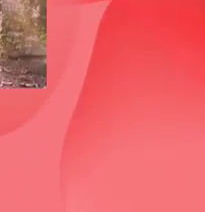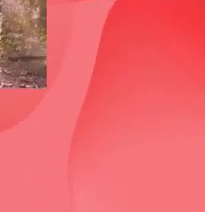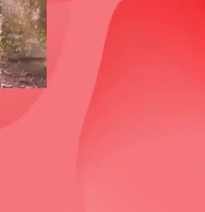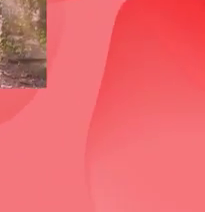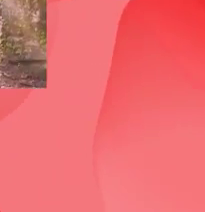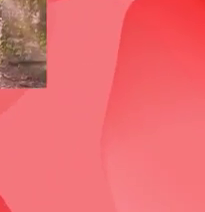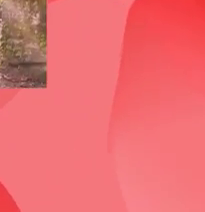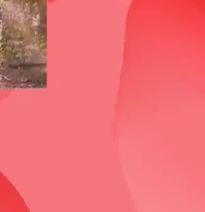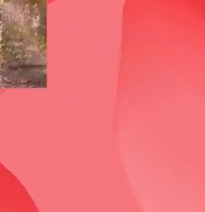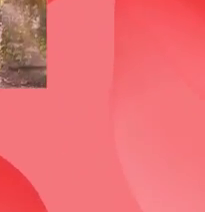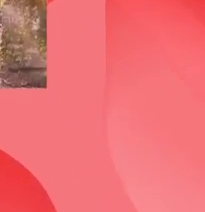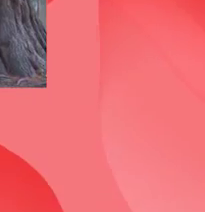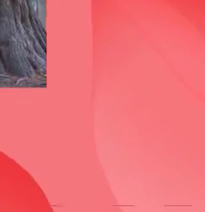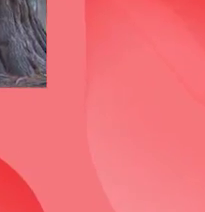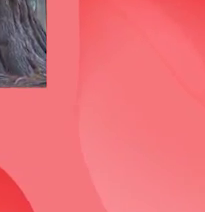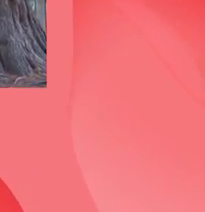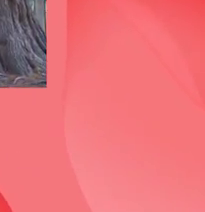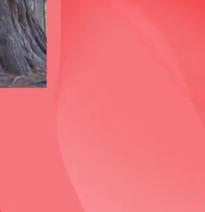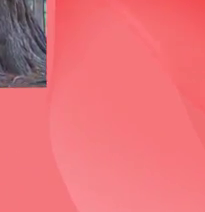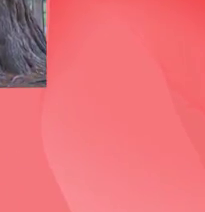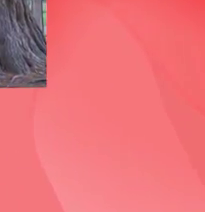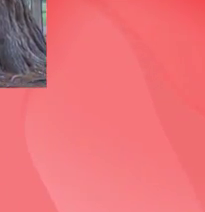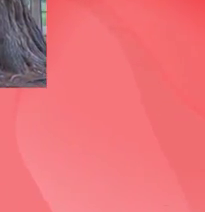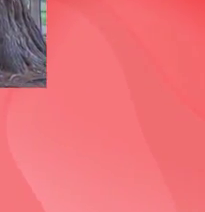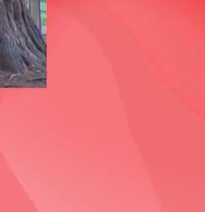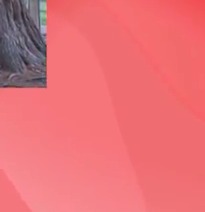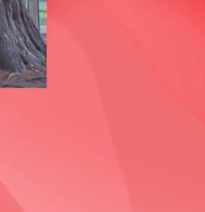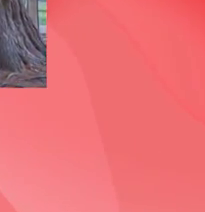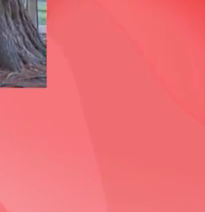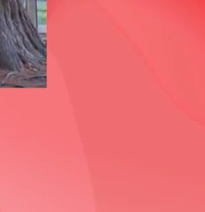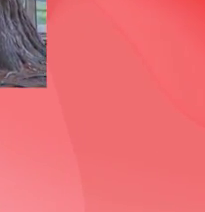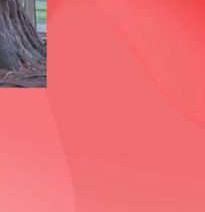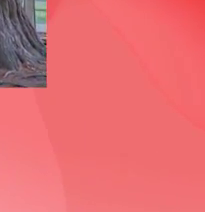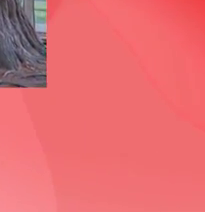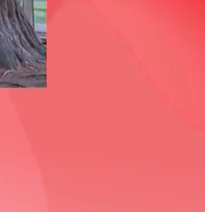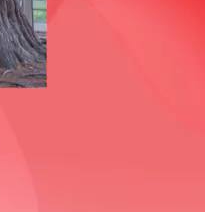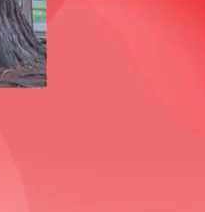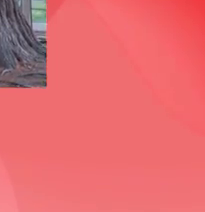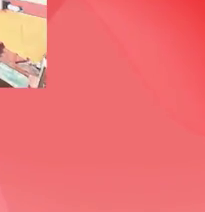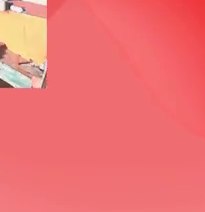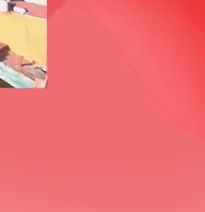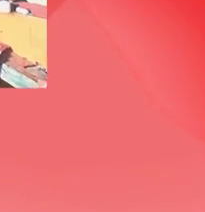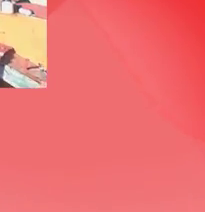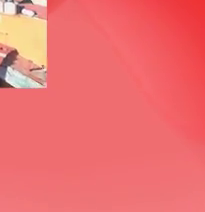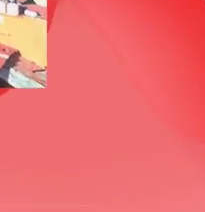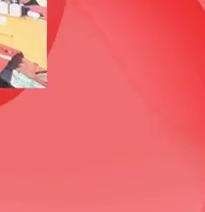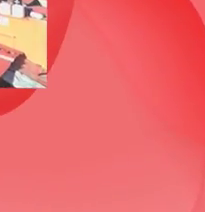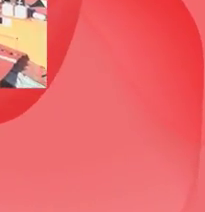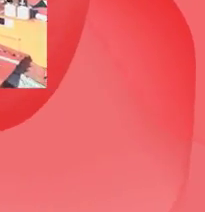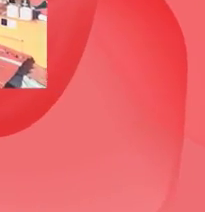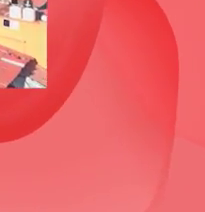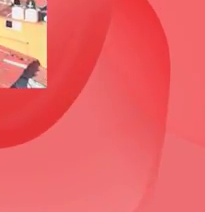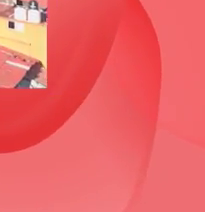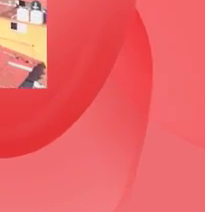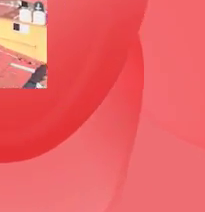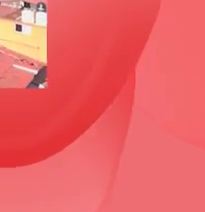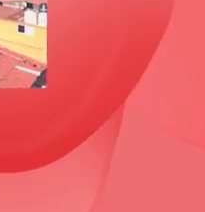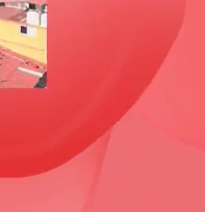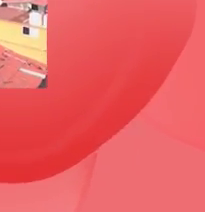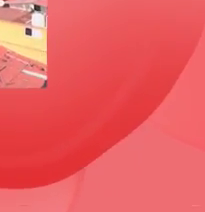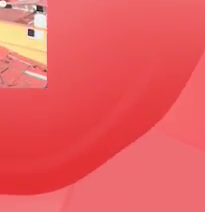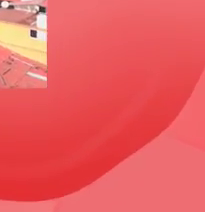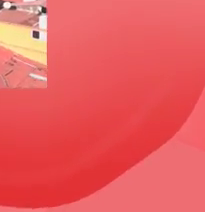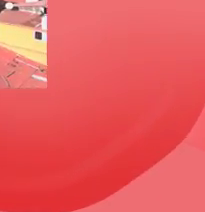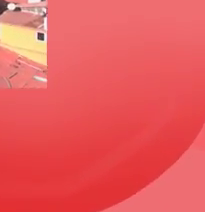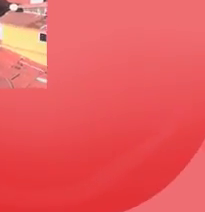por igual. Soy Querétaro, de Querétaro, suenan tus campanas en